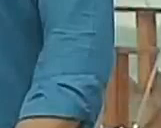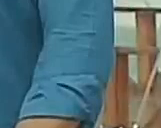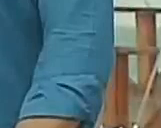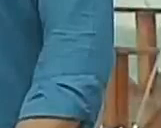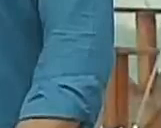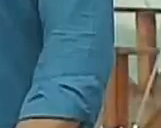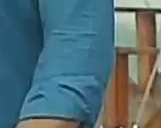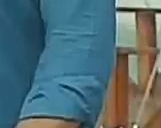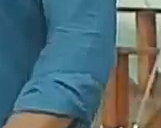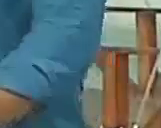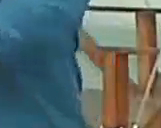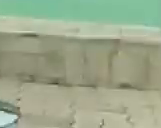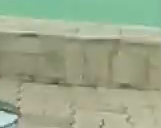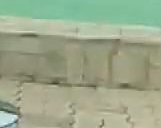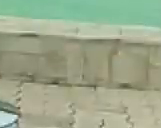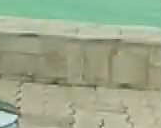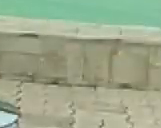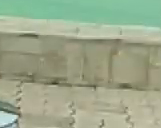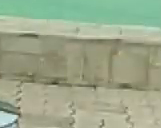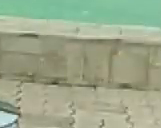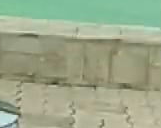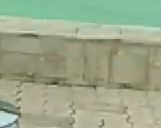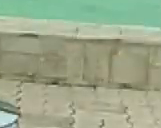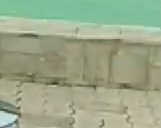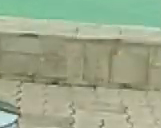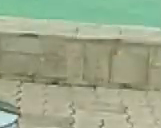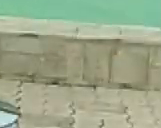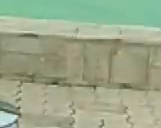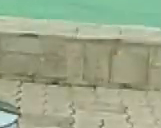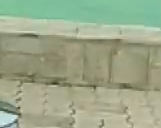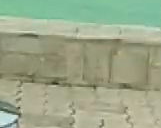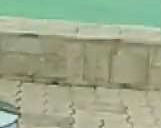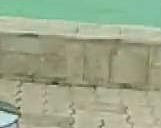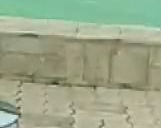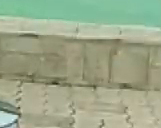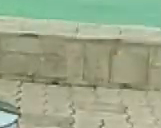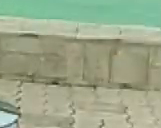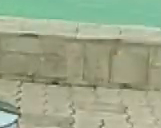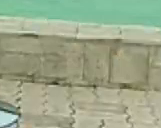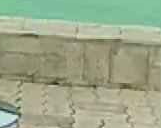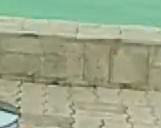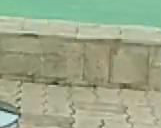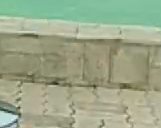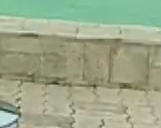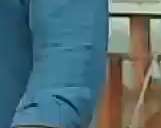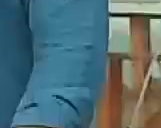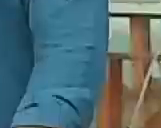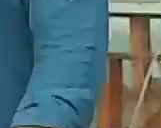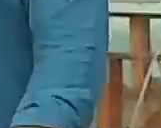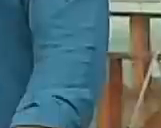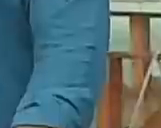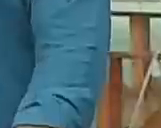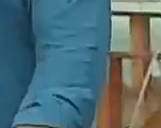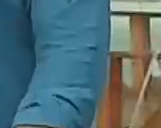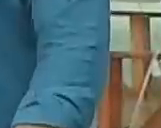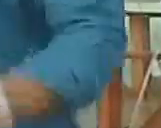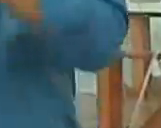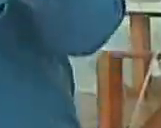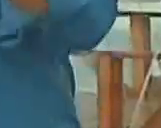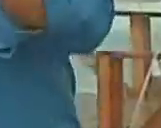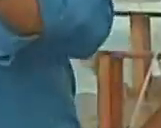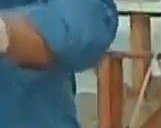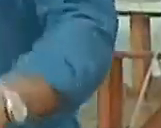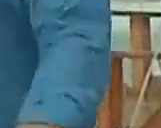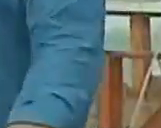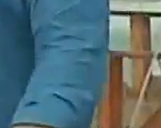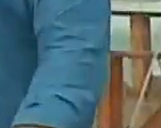ministro de cultura de nuestro país bienvenidos gracias y un saludo para ti y para todas y todos congreso nacional de historia